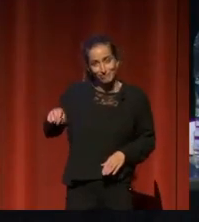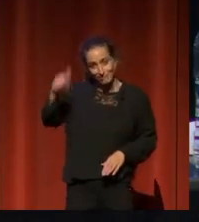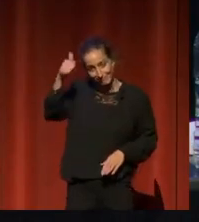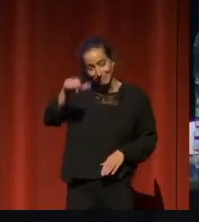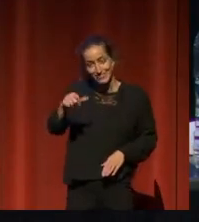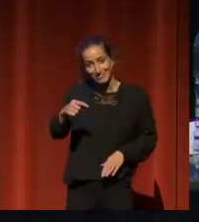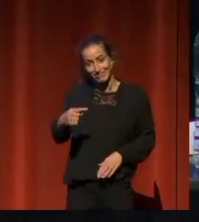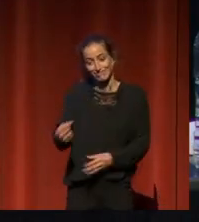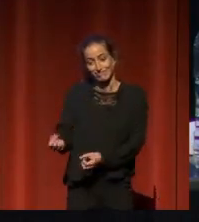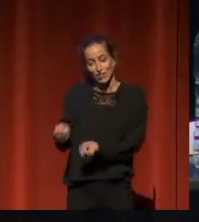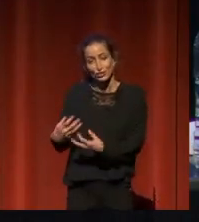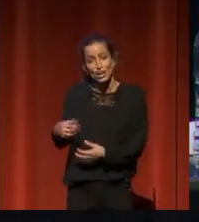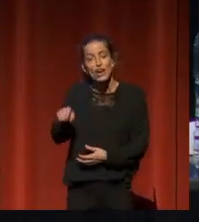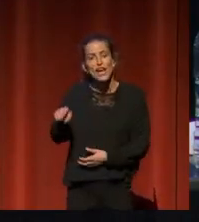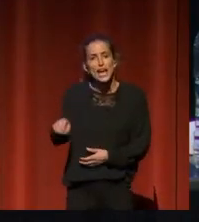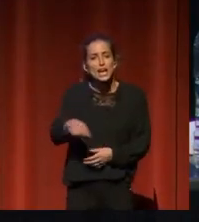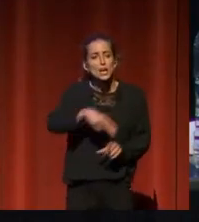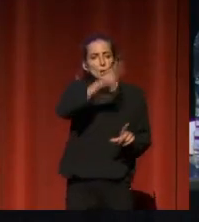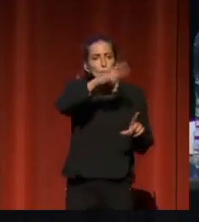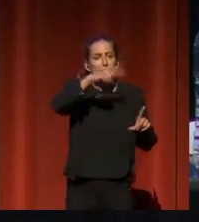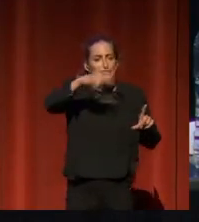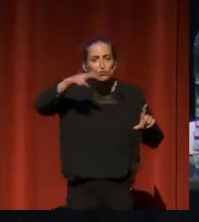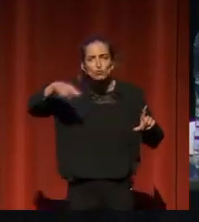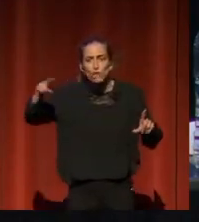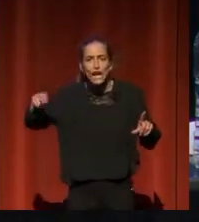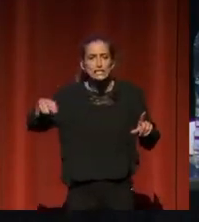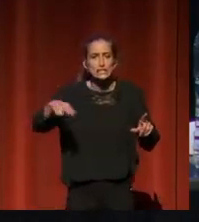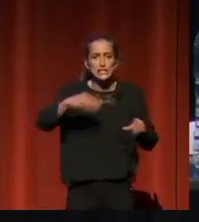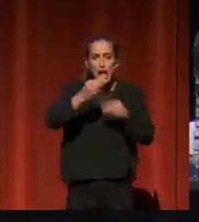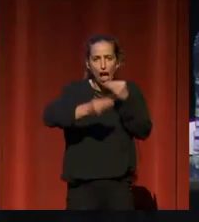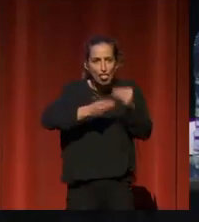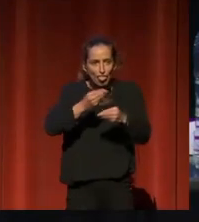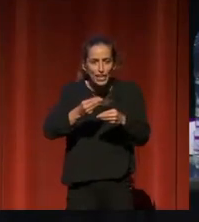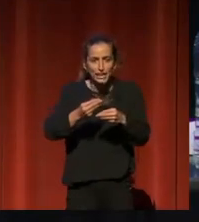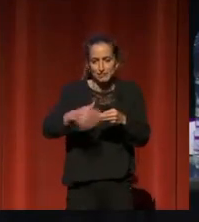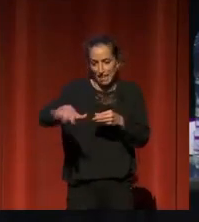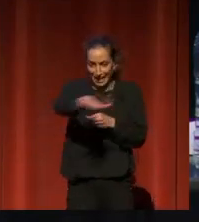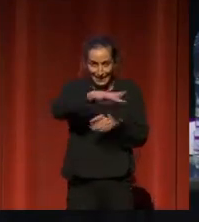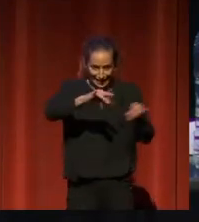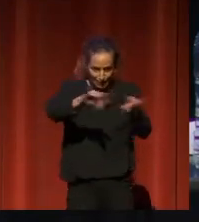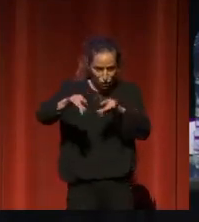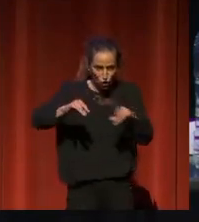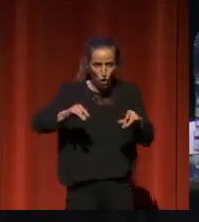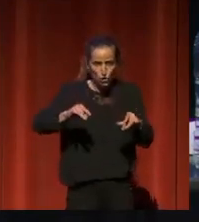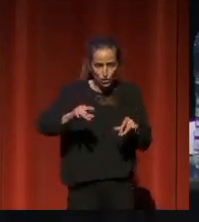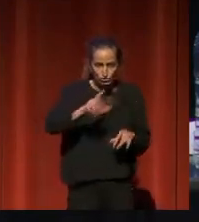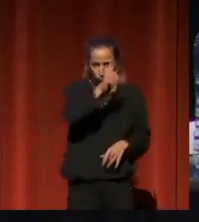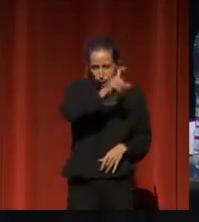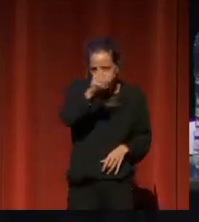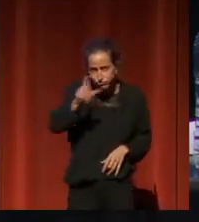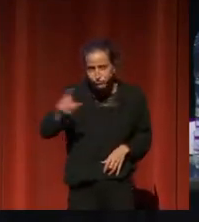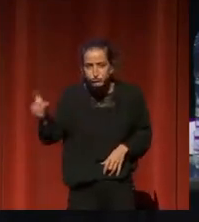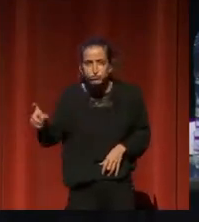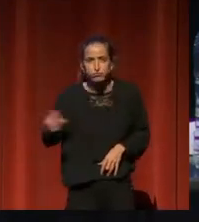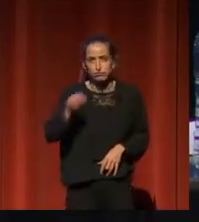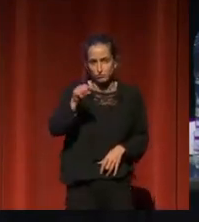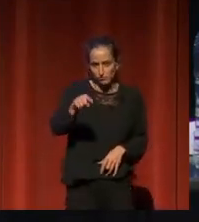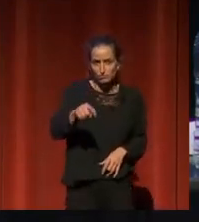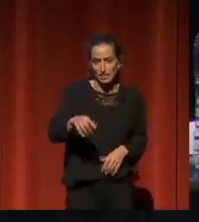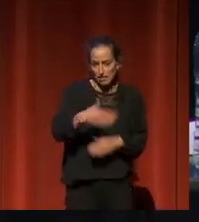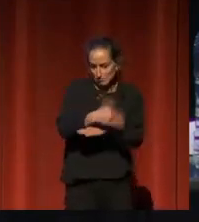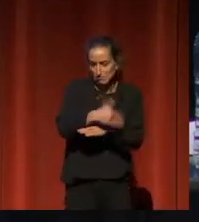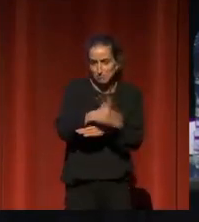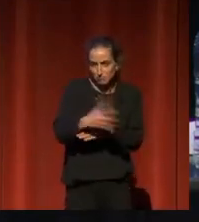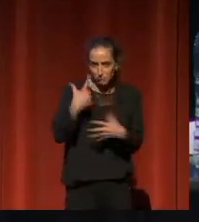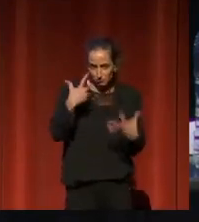a pinturas en el territorio de Street Art Pero hay hecho una exposición en la biblioteca